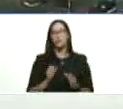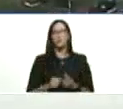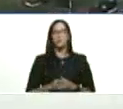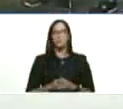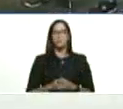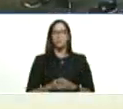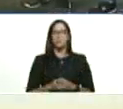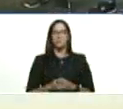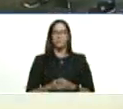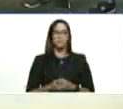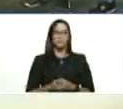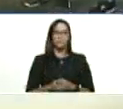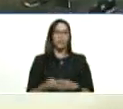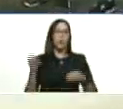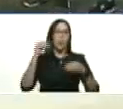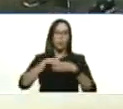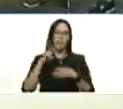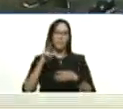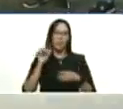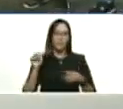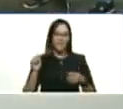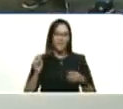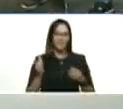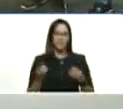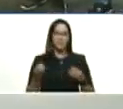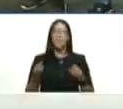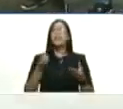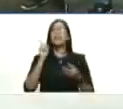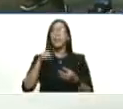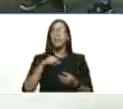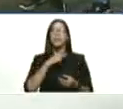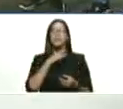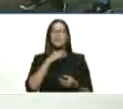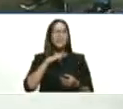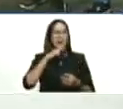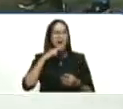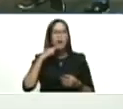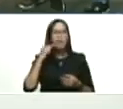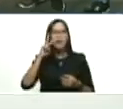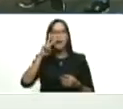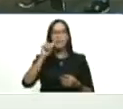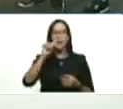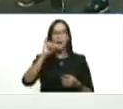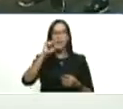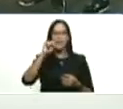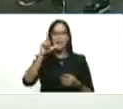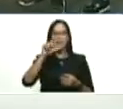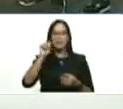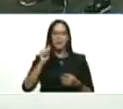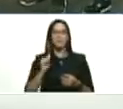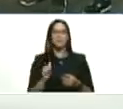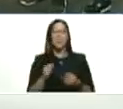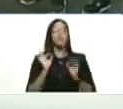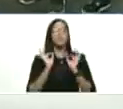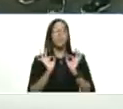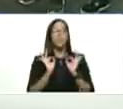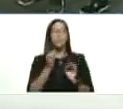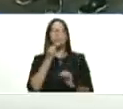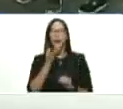enriquecido con vitaminas y minerales y sabor a vainilla, el cual es adecuado para